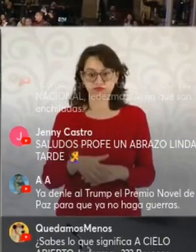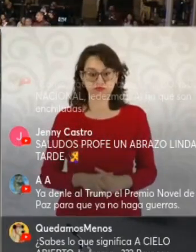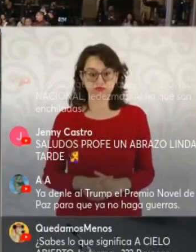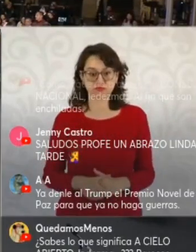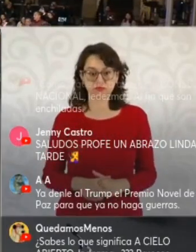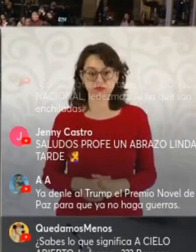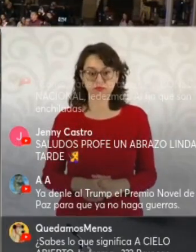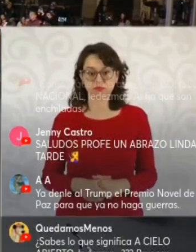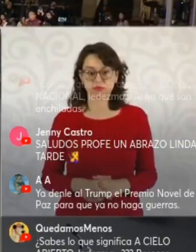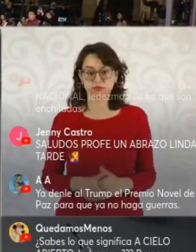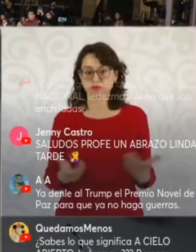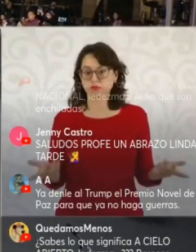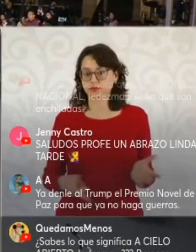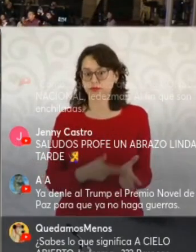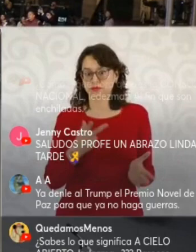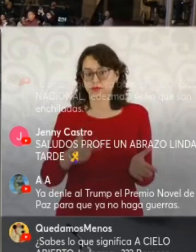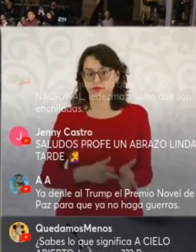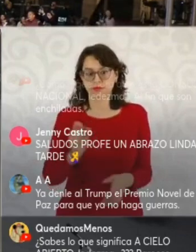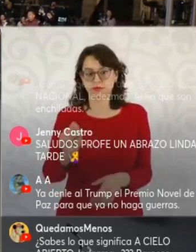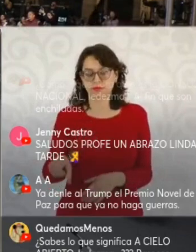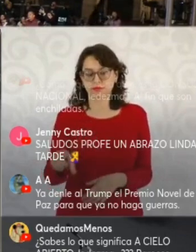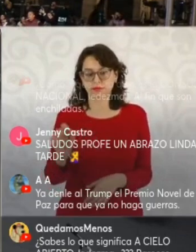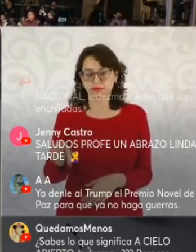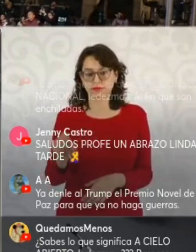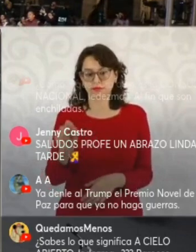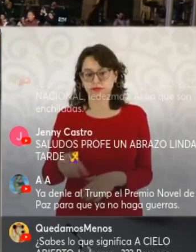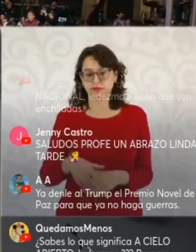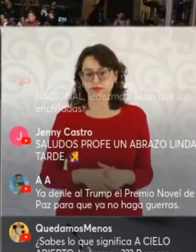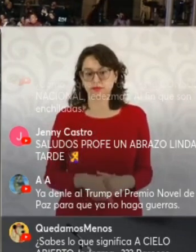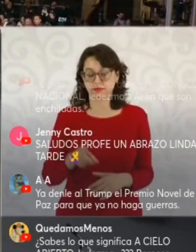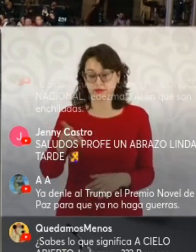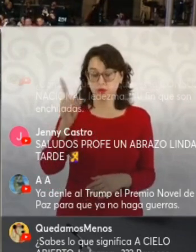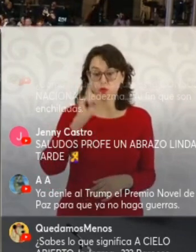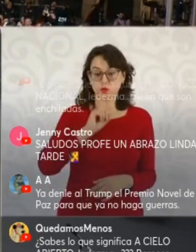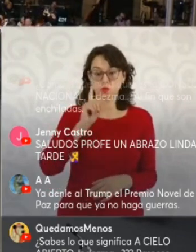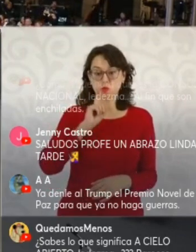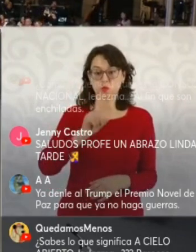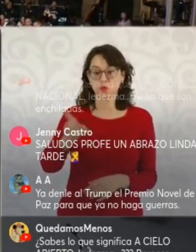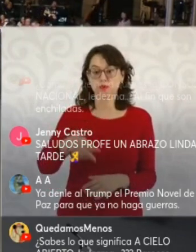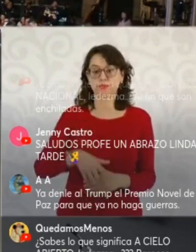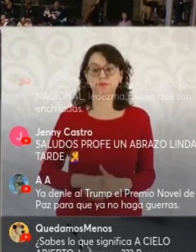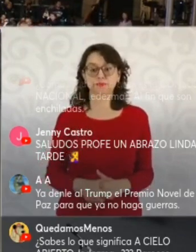ya se repiten todos, vamos a ver. A ver aquí la compañera que está.